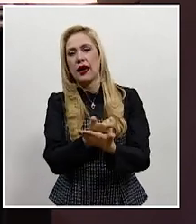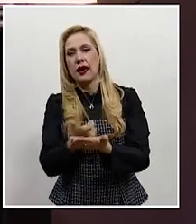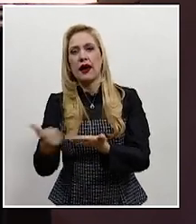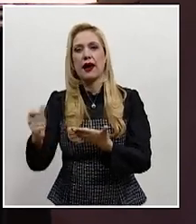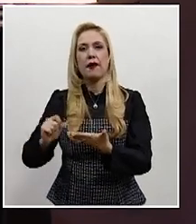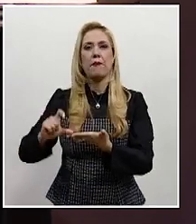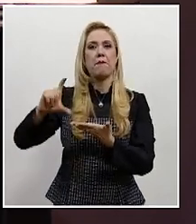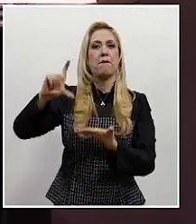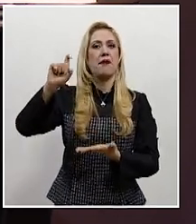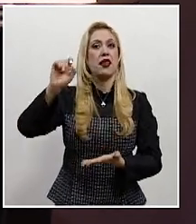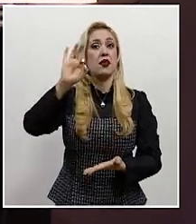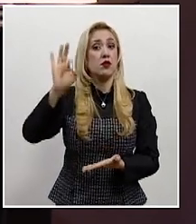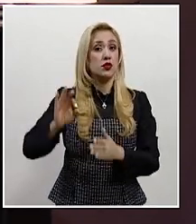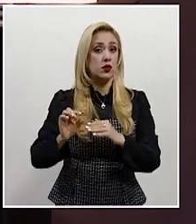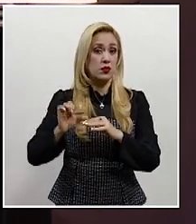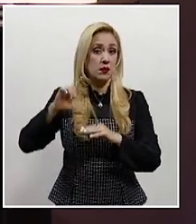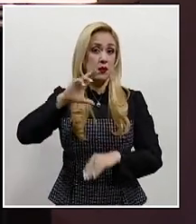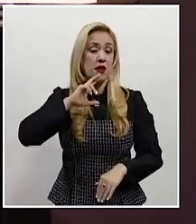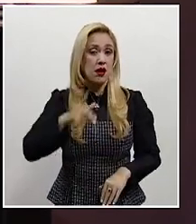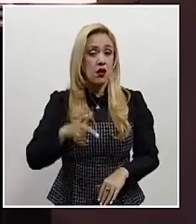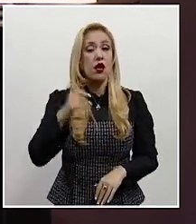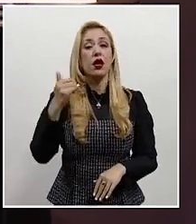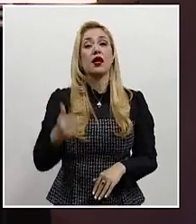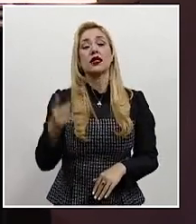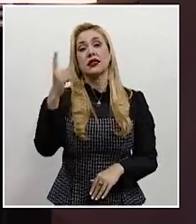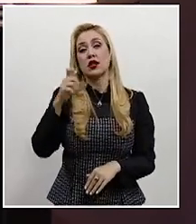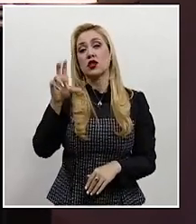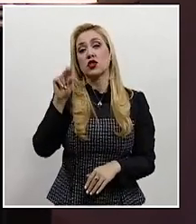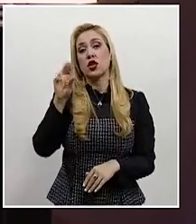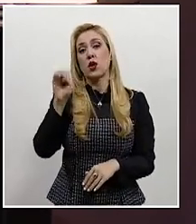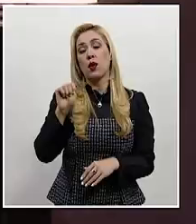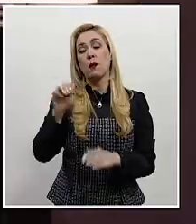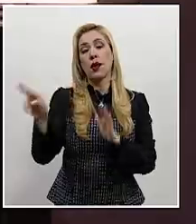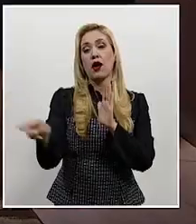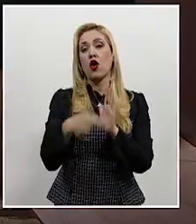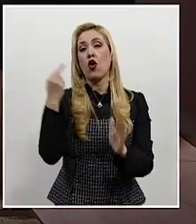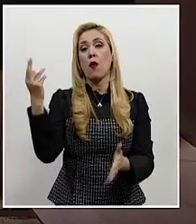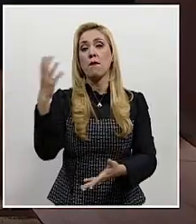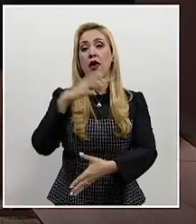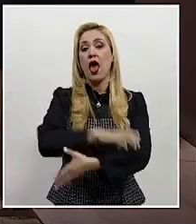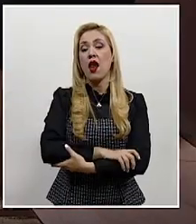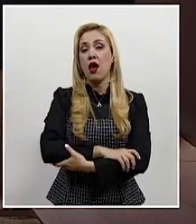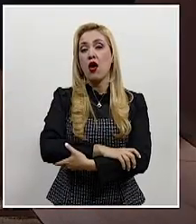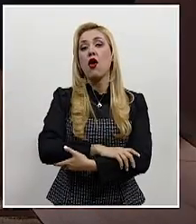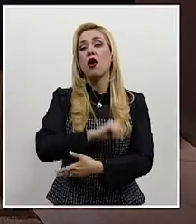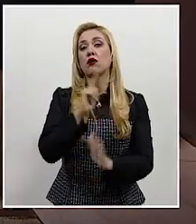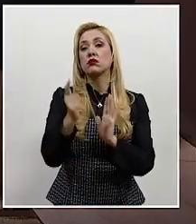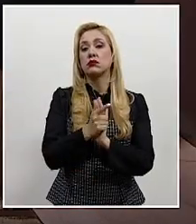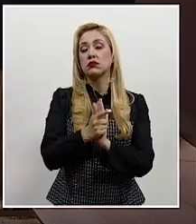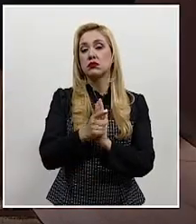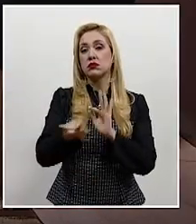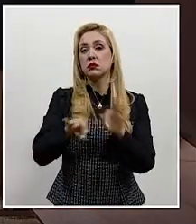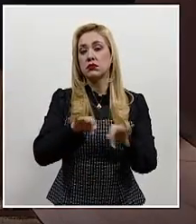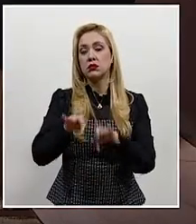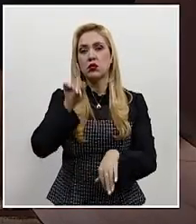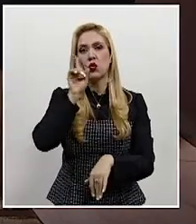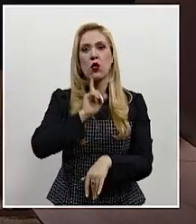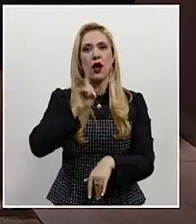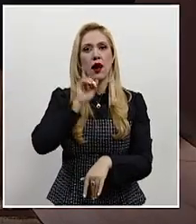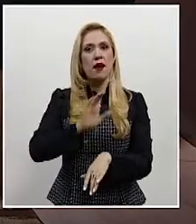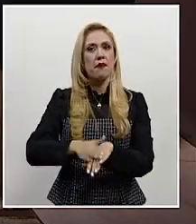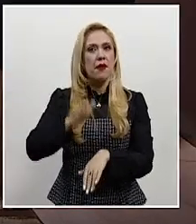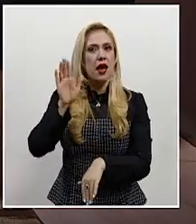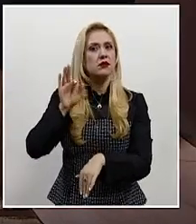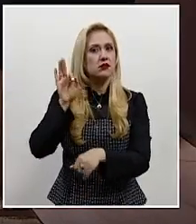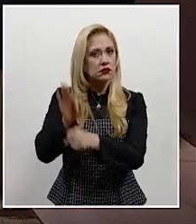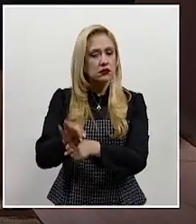tema importantísimo es el convenio 189 sobre trabajadoras del hogar, donde la mayoría son mujeres. Estamos